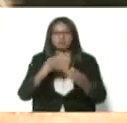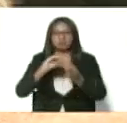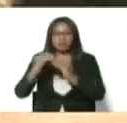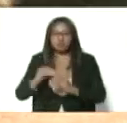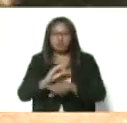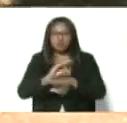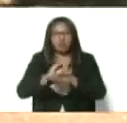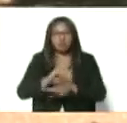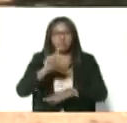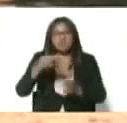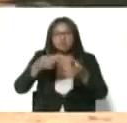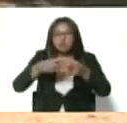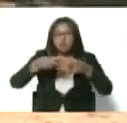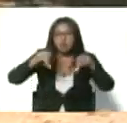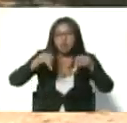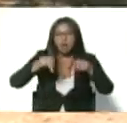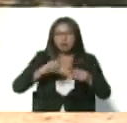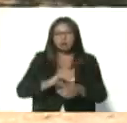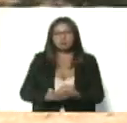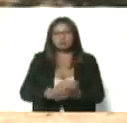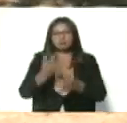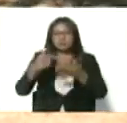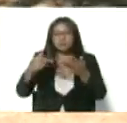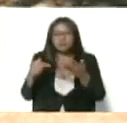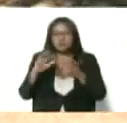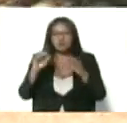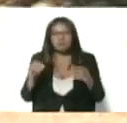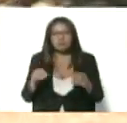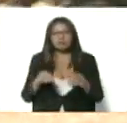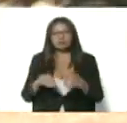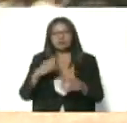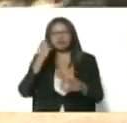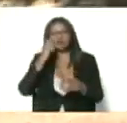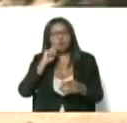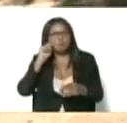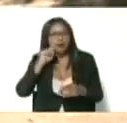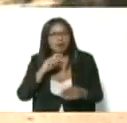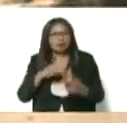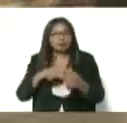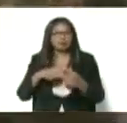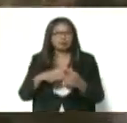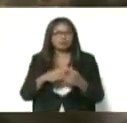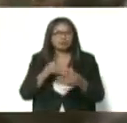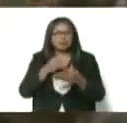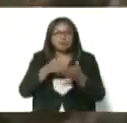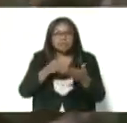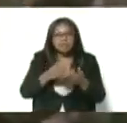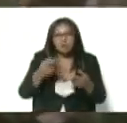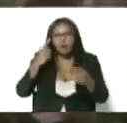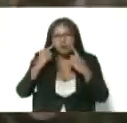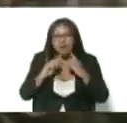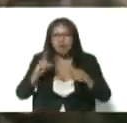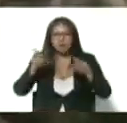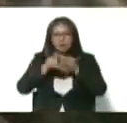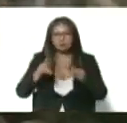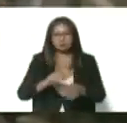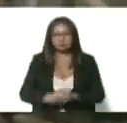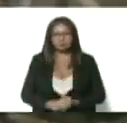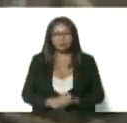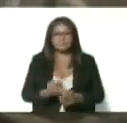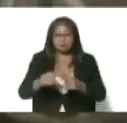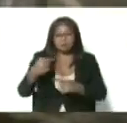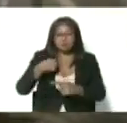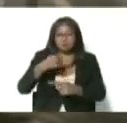cría de obejo siembra de corte estancia de tomate de cebolla y todo que lo hace de tubérculo pero yo quisiera